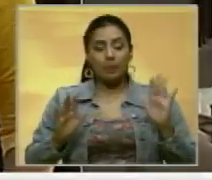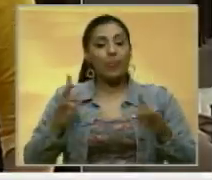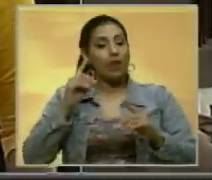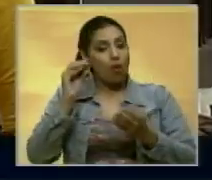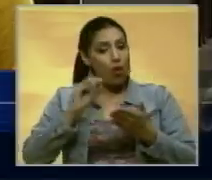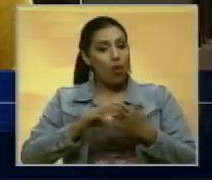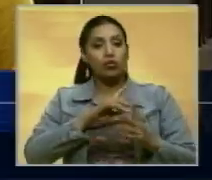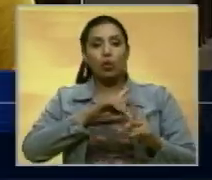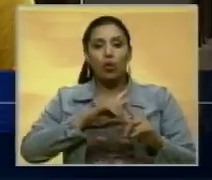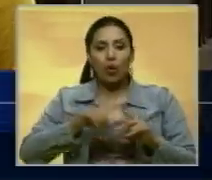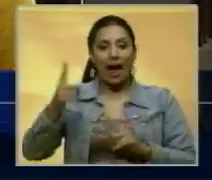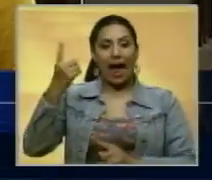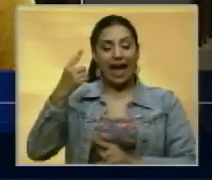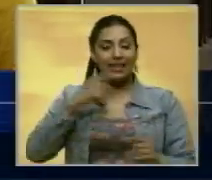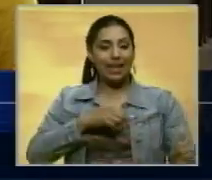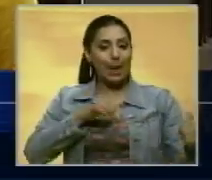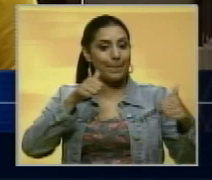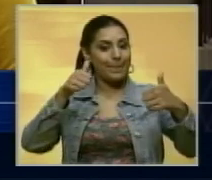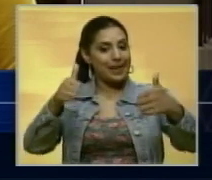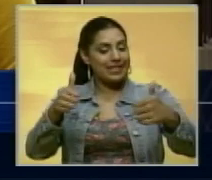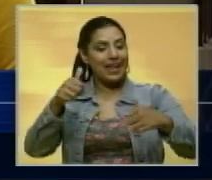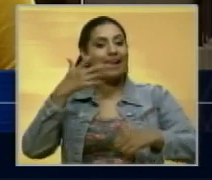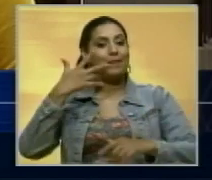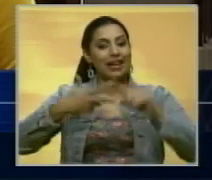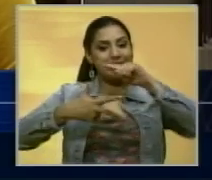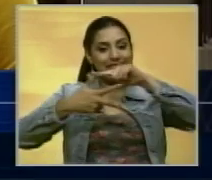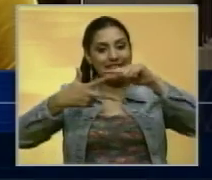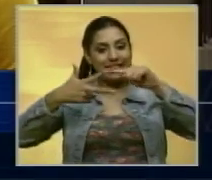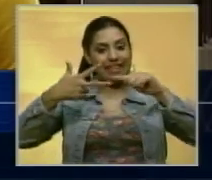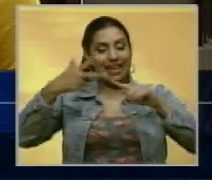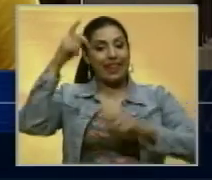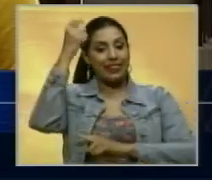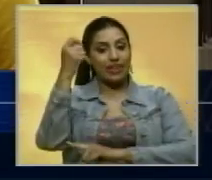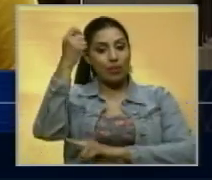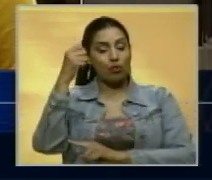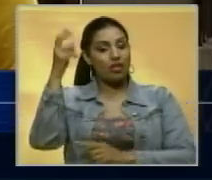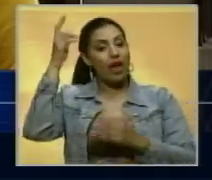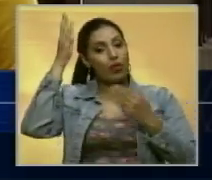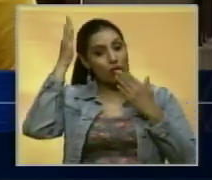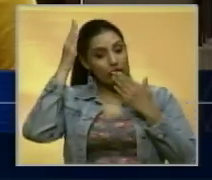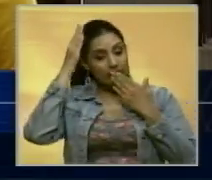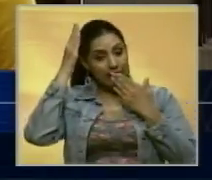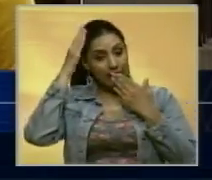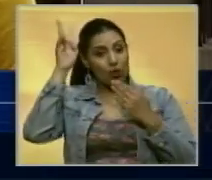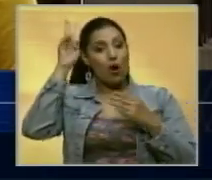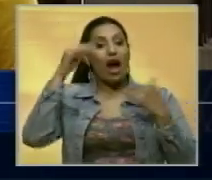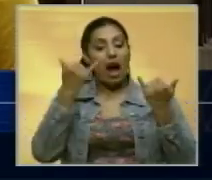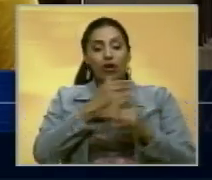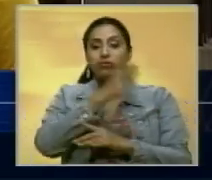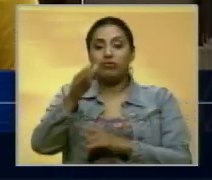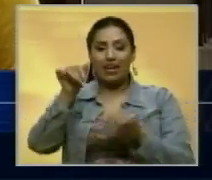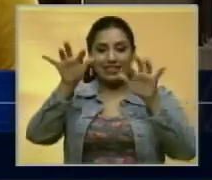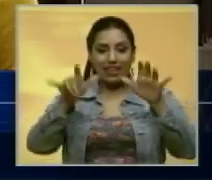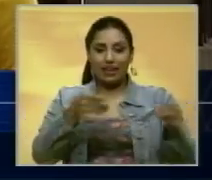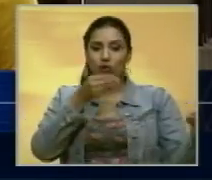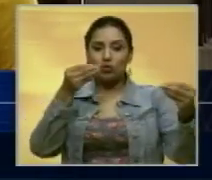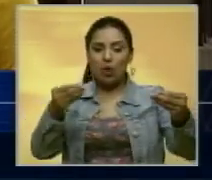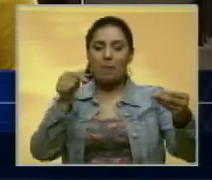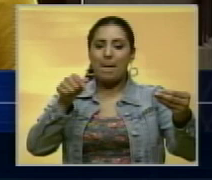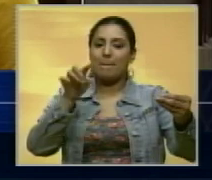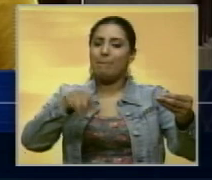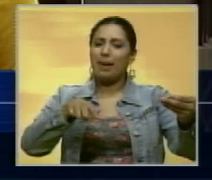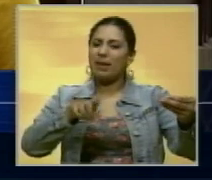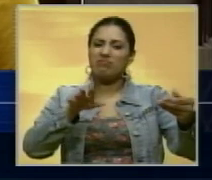Otro evento que ocurrió antes de comenzar la sesión es que los 3 diputados indígenas del Juzgado Amazonas y Apure vinieron hasta acá para traer a Secretaría un